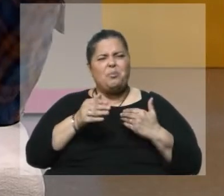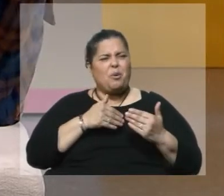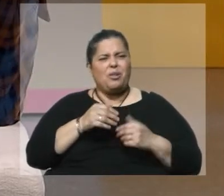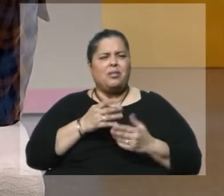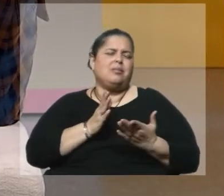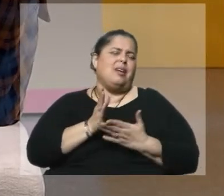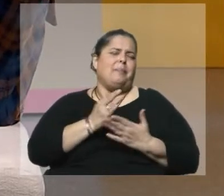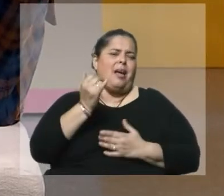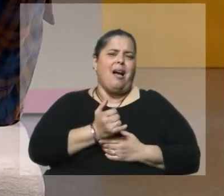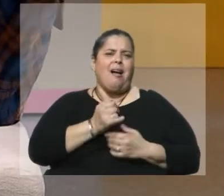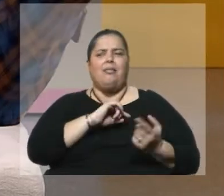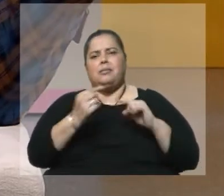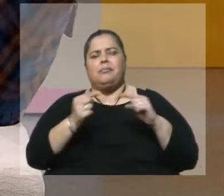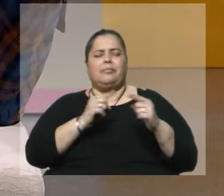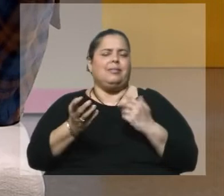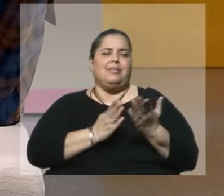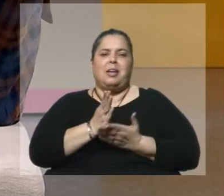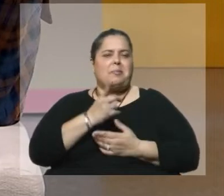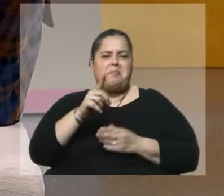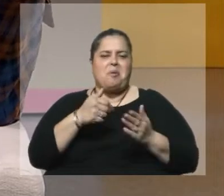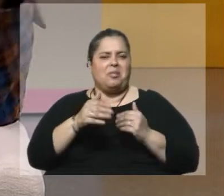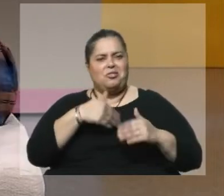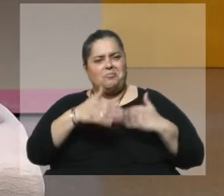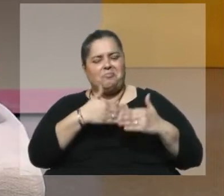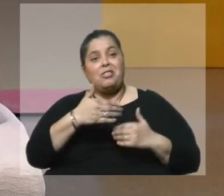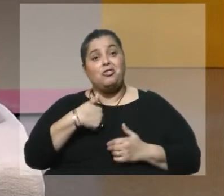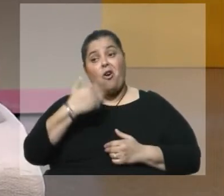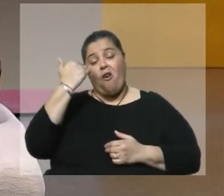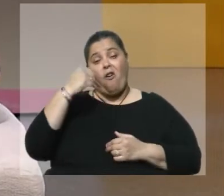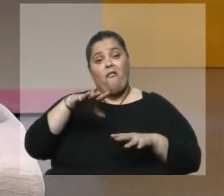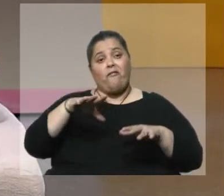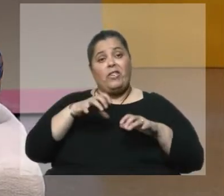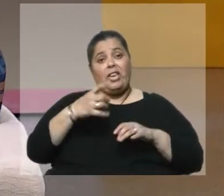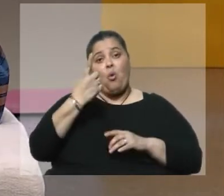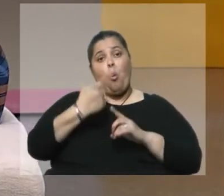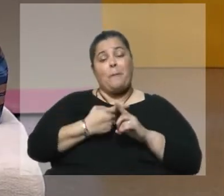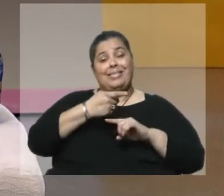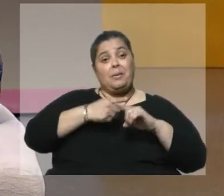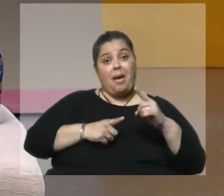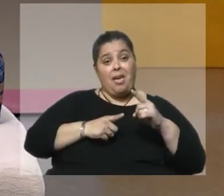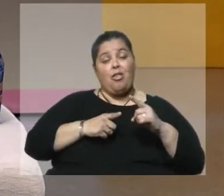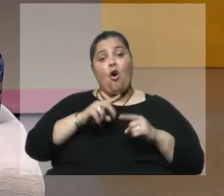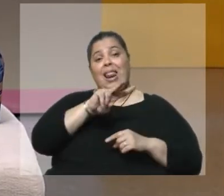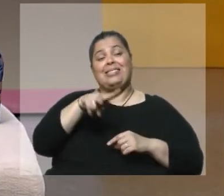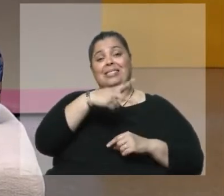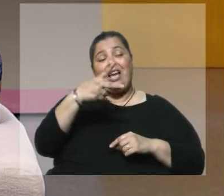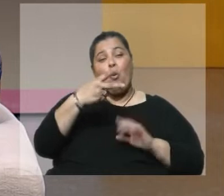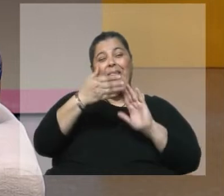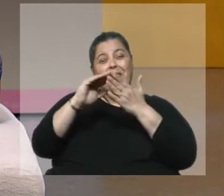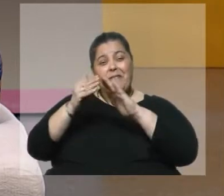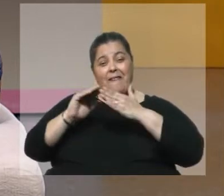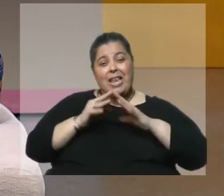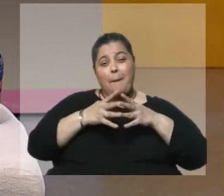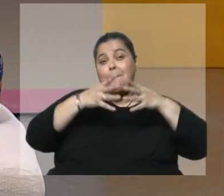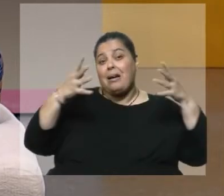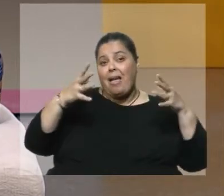te...? Todos tenemos contratiempos. Yo viví un mes y medio en una favela, en la segunda favela más grande del mundo. Y como es, y me